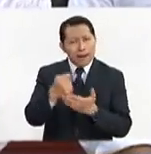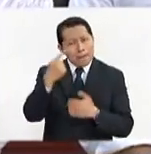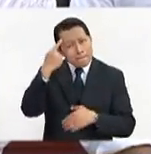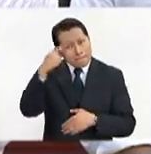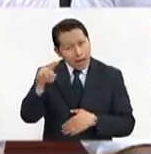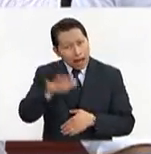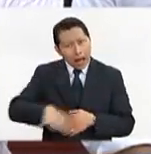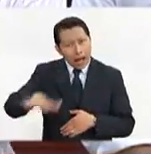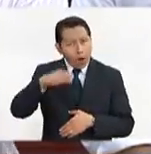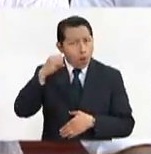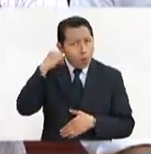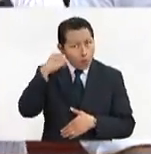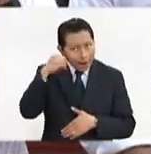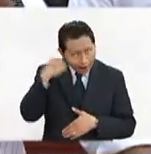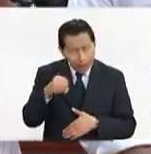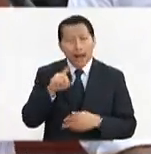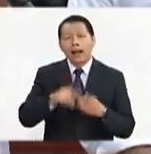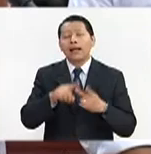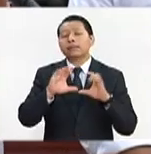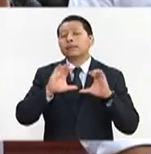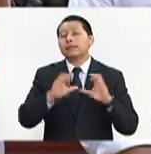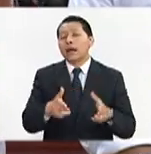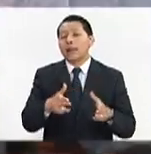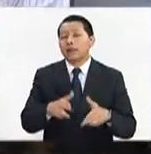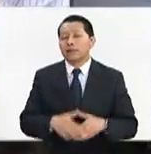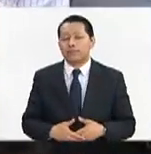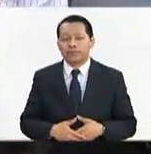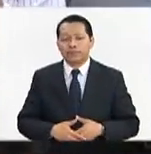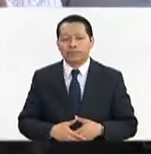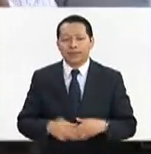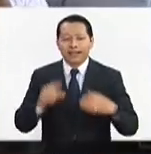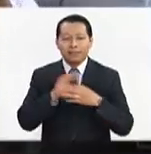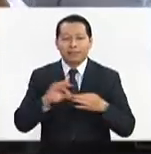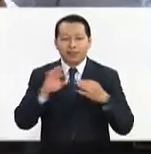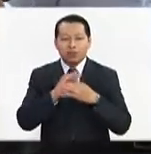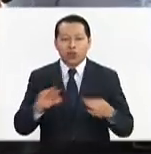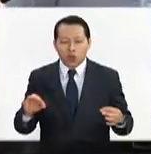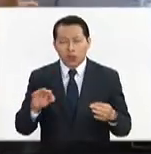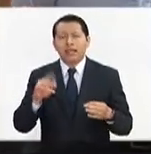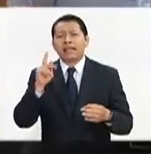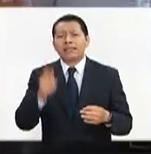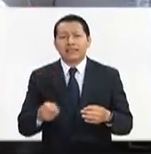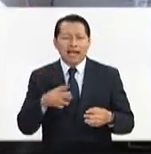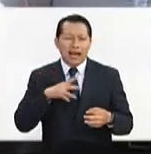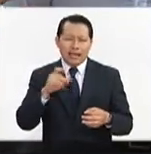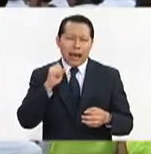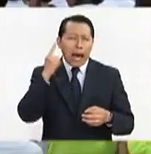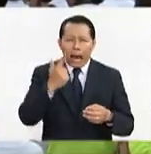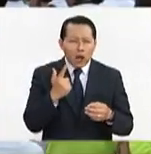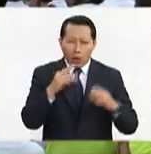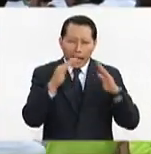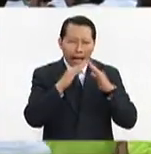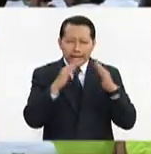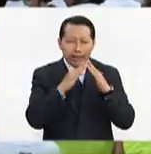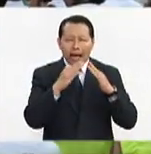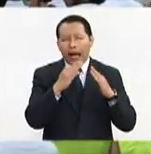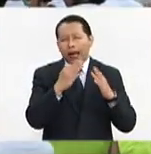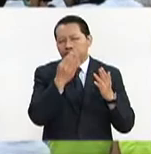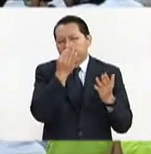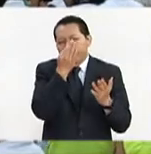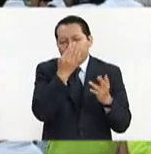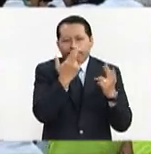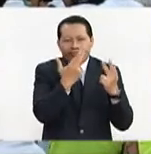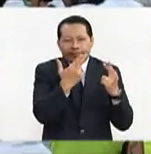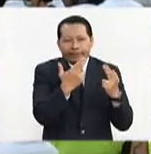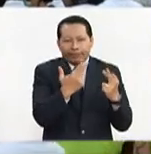de Oaxaca y para el estado de Chiapas. Explicó que para quienes tuvieron afectaciones parciales en sus casas, se les